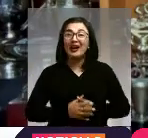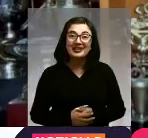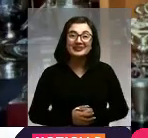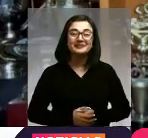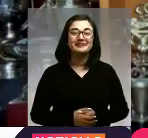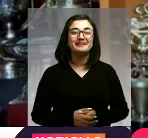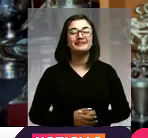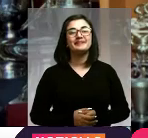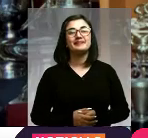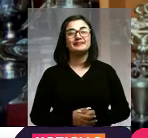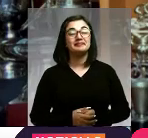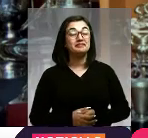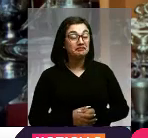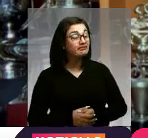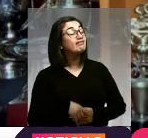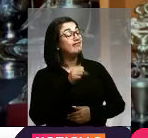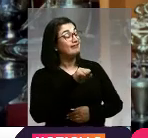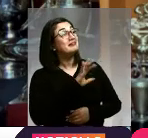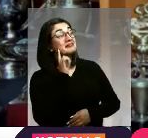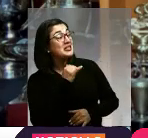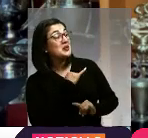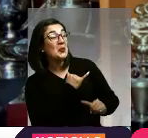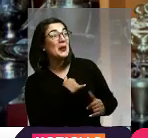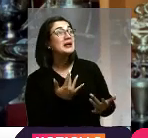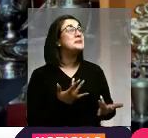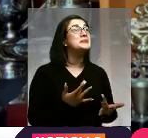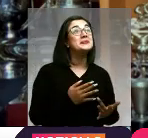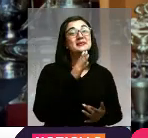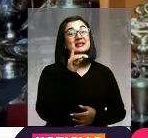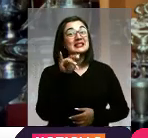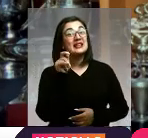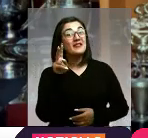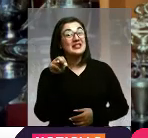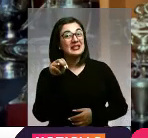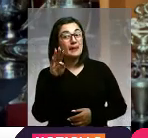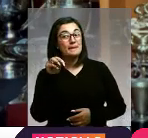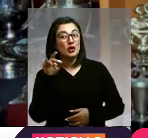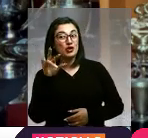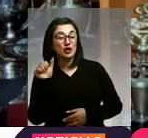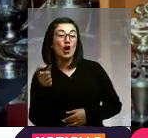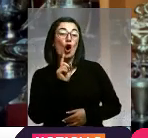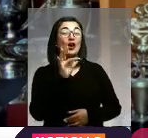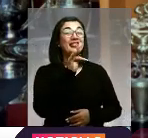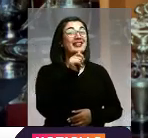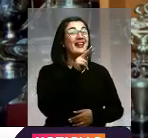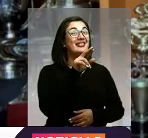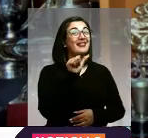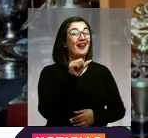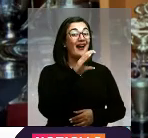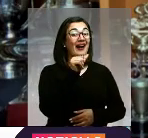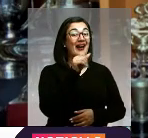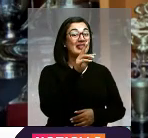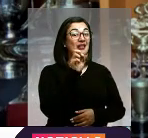Ahí estamos esperando a ver si Sebastián Montoya o Tatiana Calderón nos dan pues esa alegría de